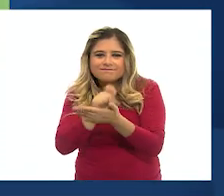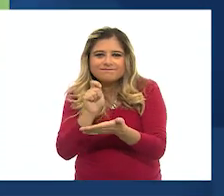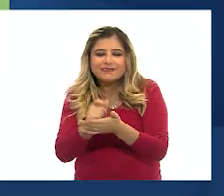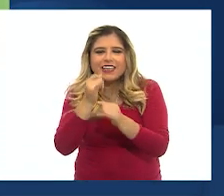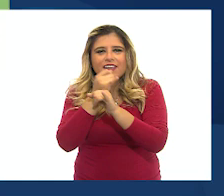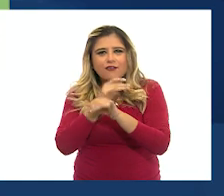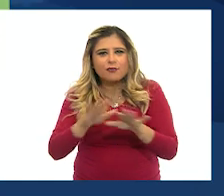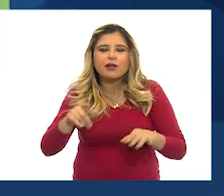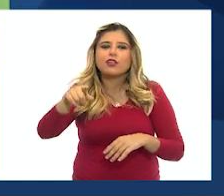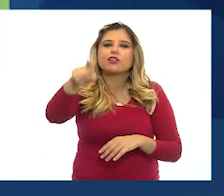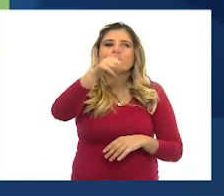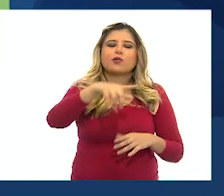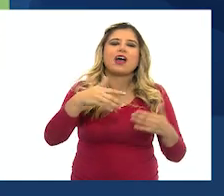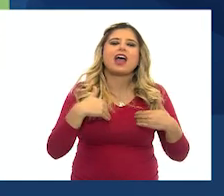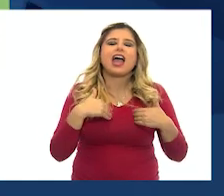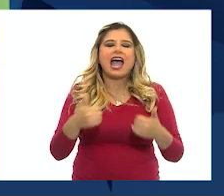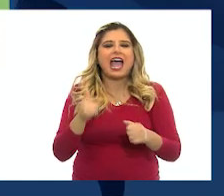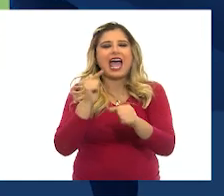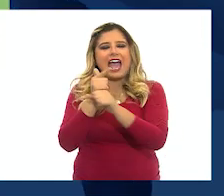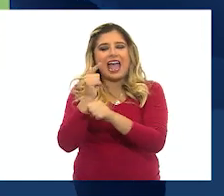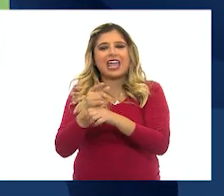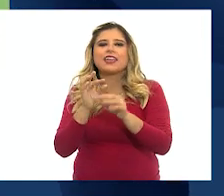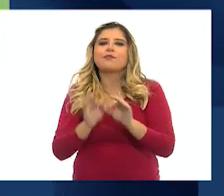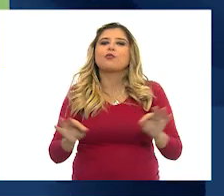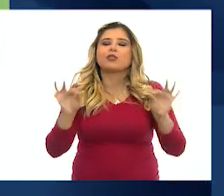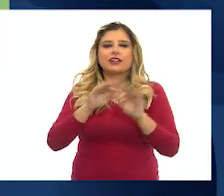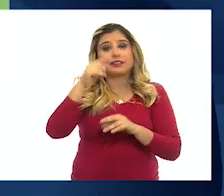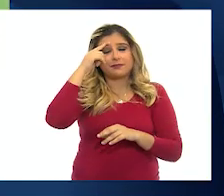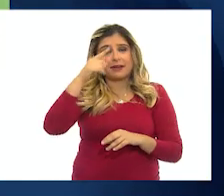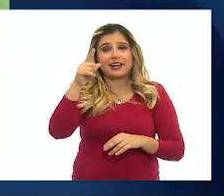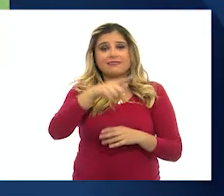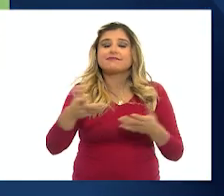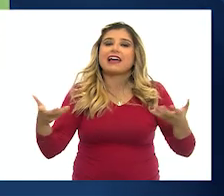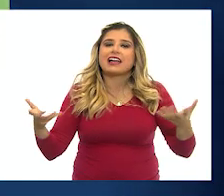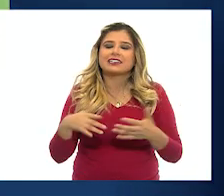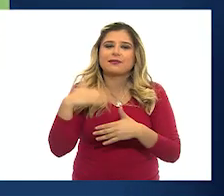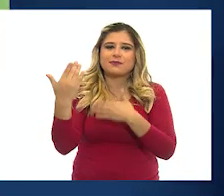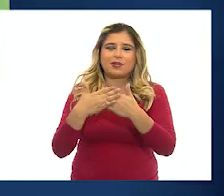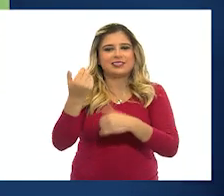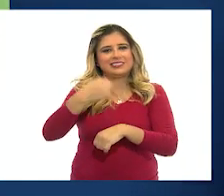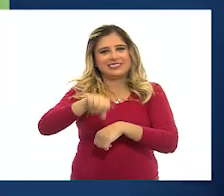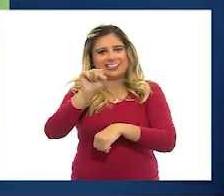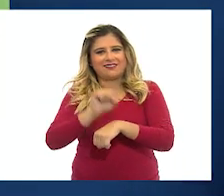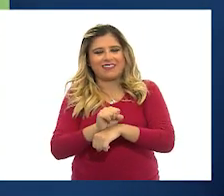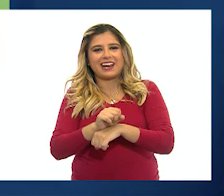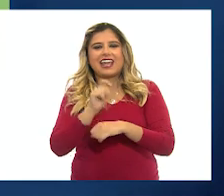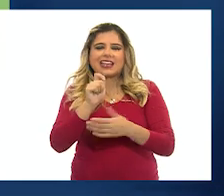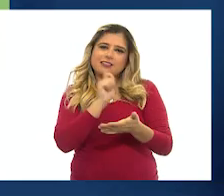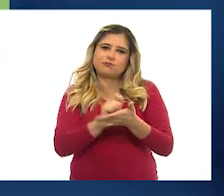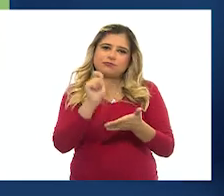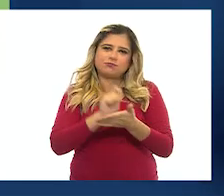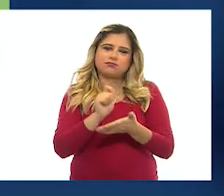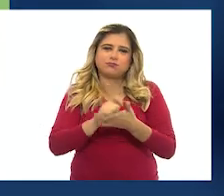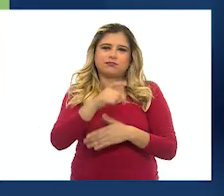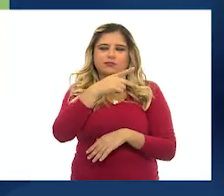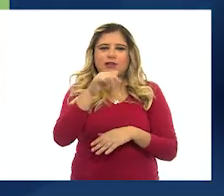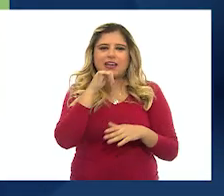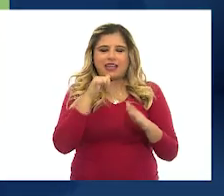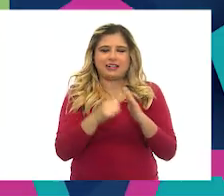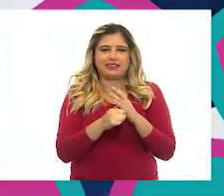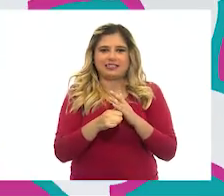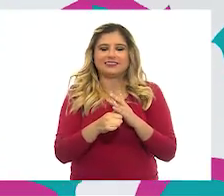que ustedes hayan comprendido y que sea relevante para elaborar la próxima semana la escritura de su carta de